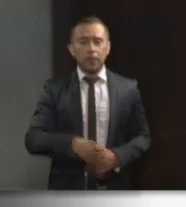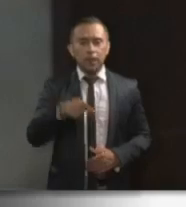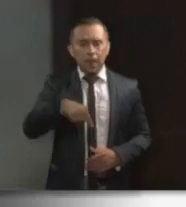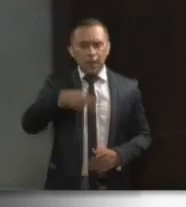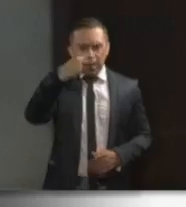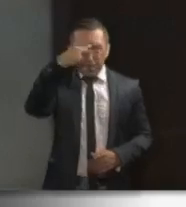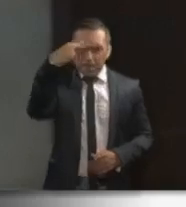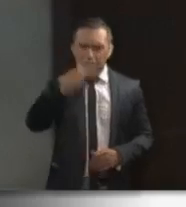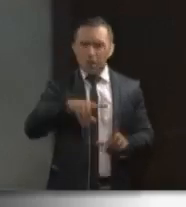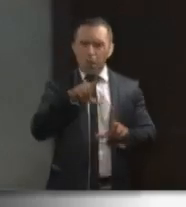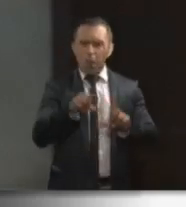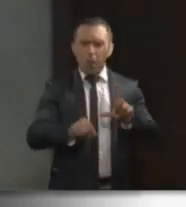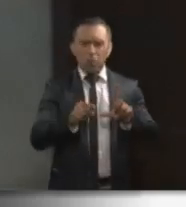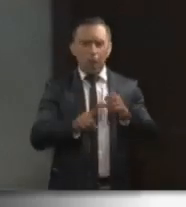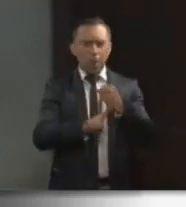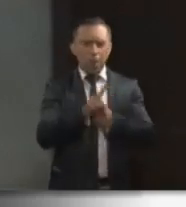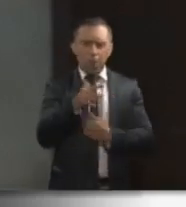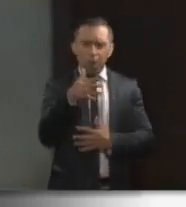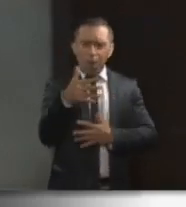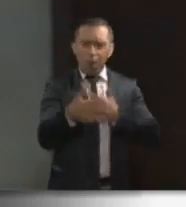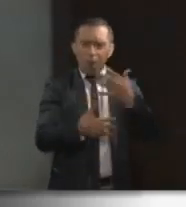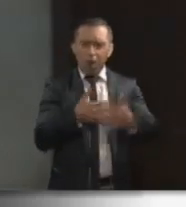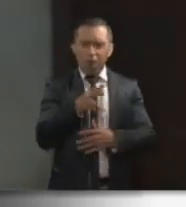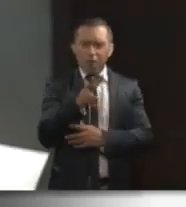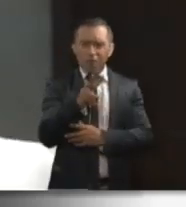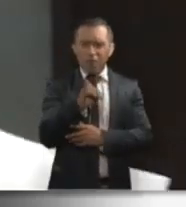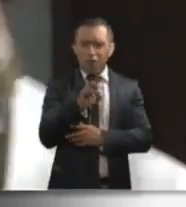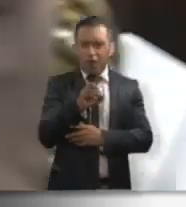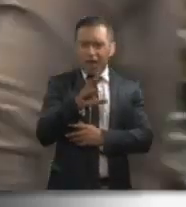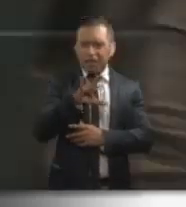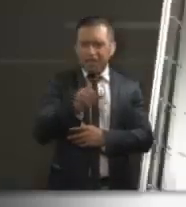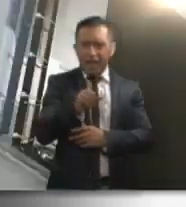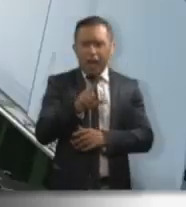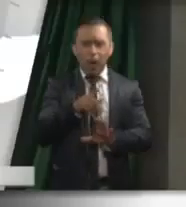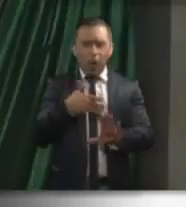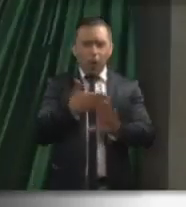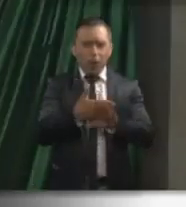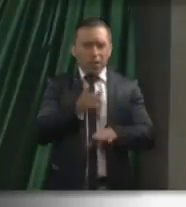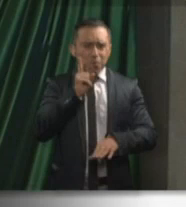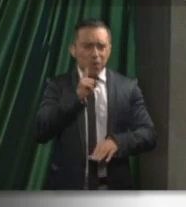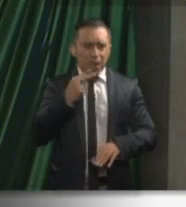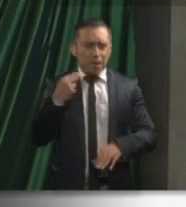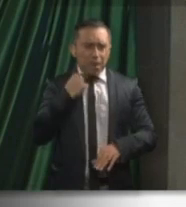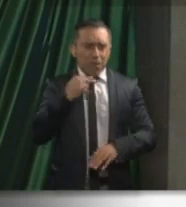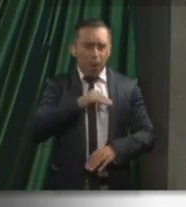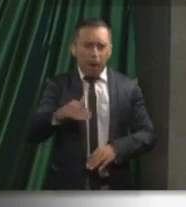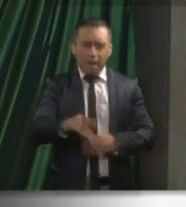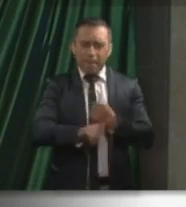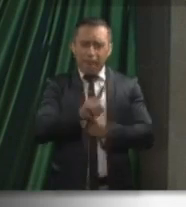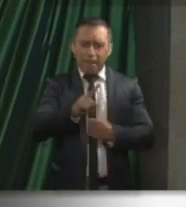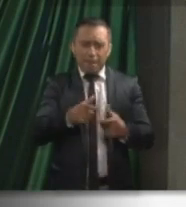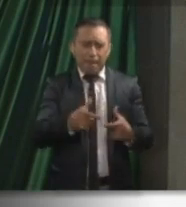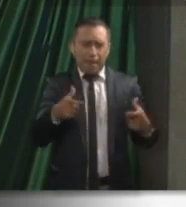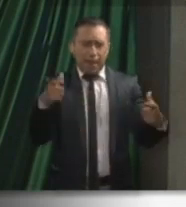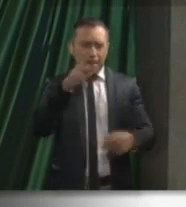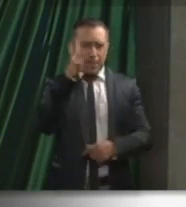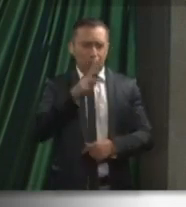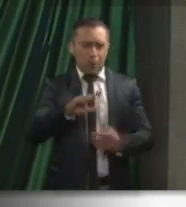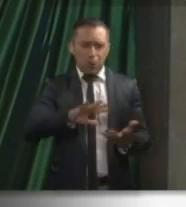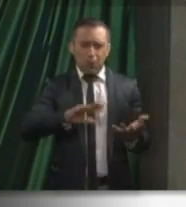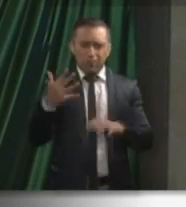crisis de violencia feminicida ya no suficiente con venir aquí